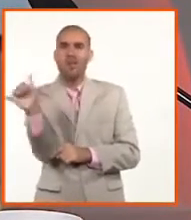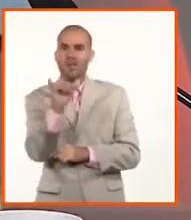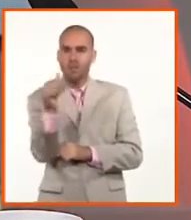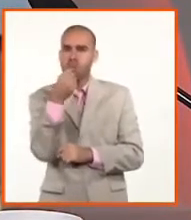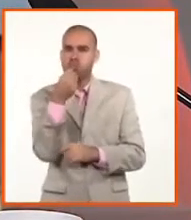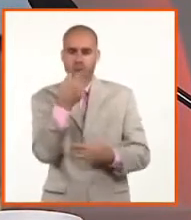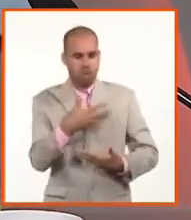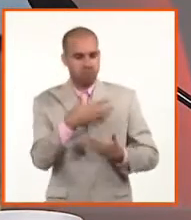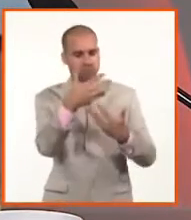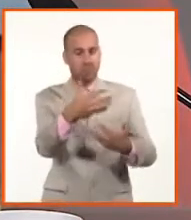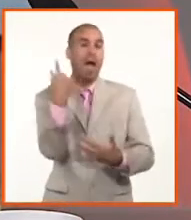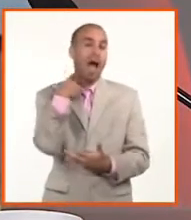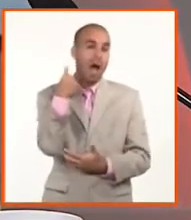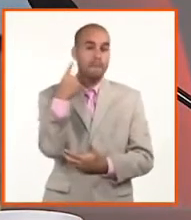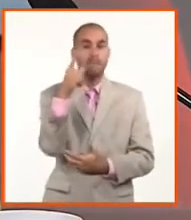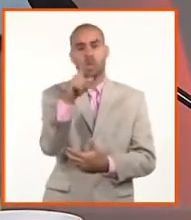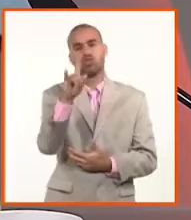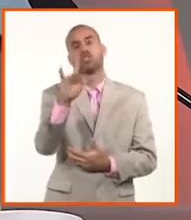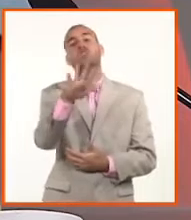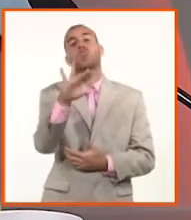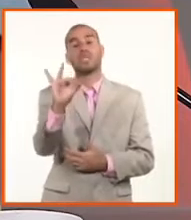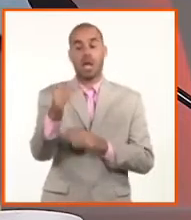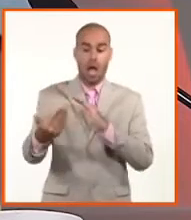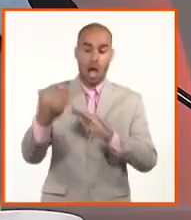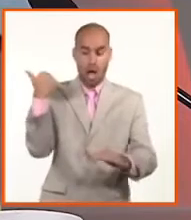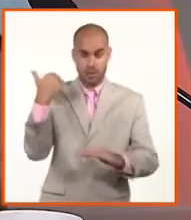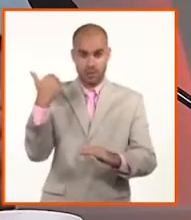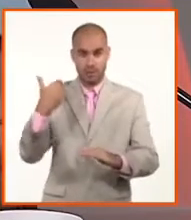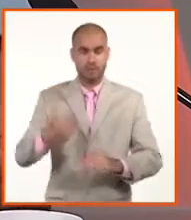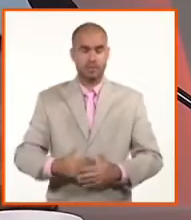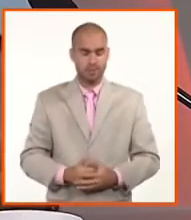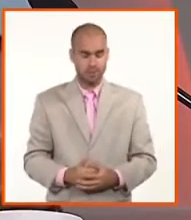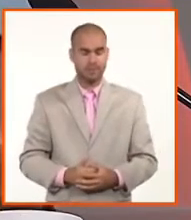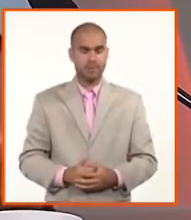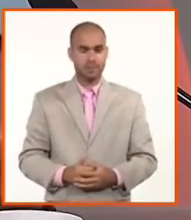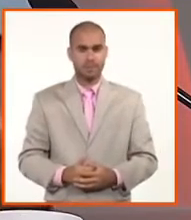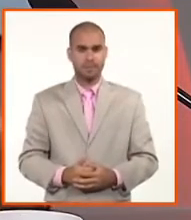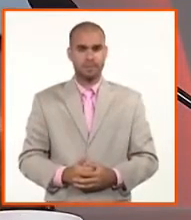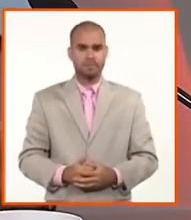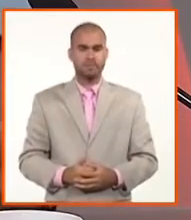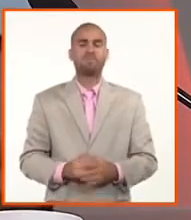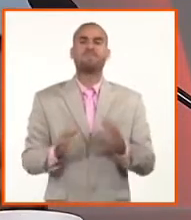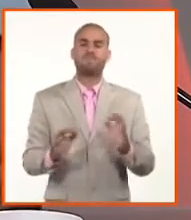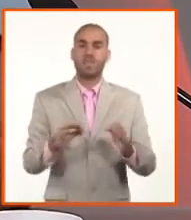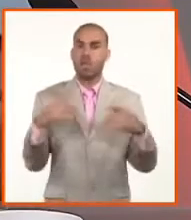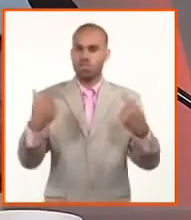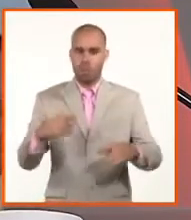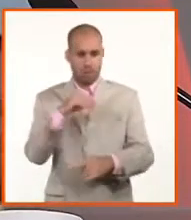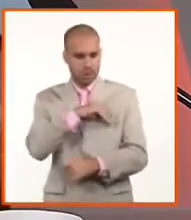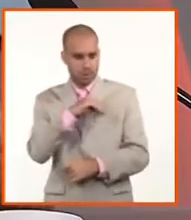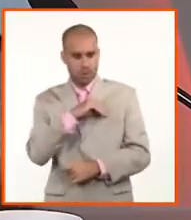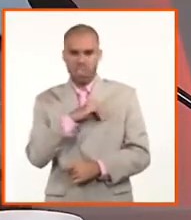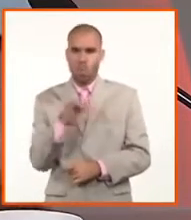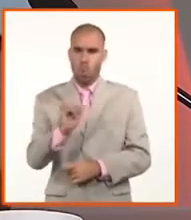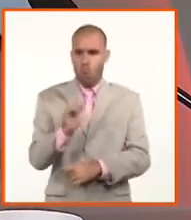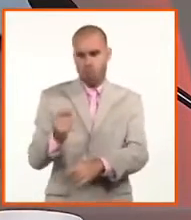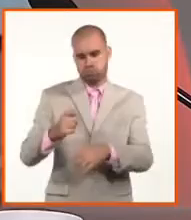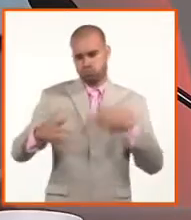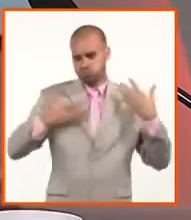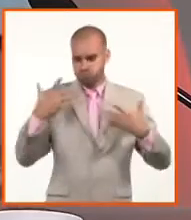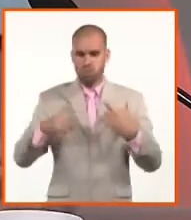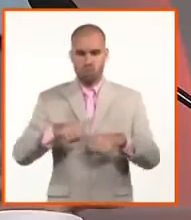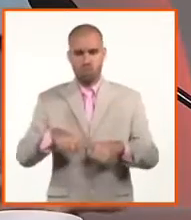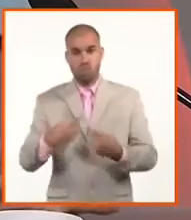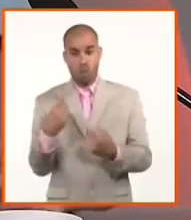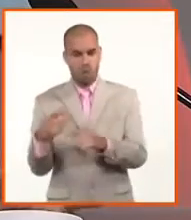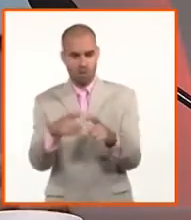en 1957. Yo creo que tiene que constituir orgullo para la asociación por, de alguna manera, lo